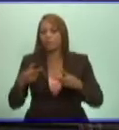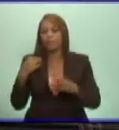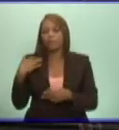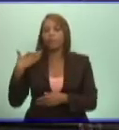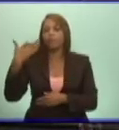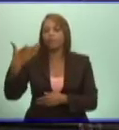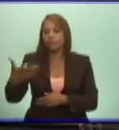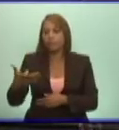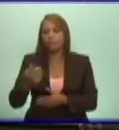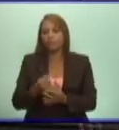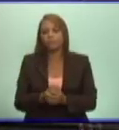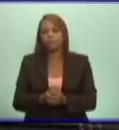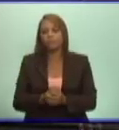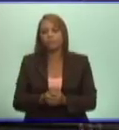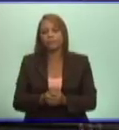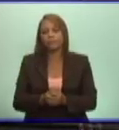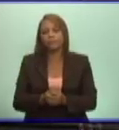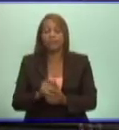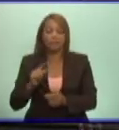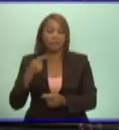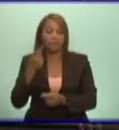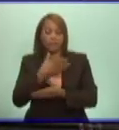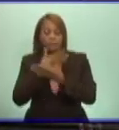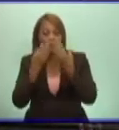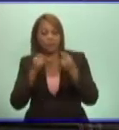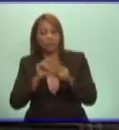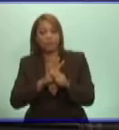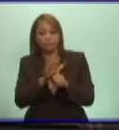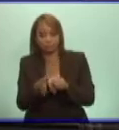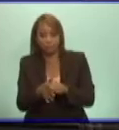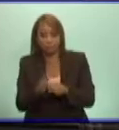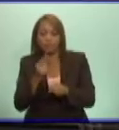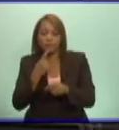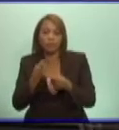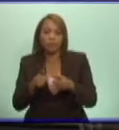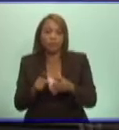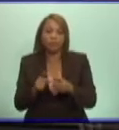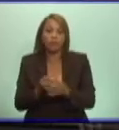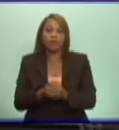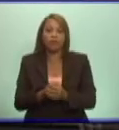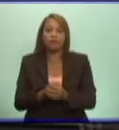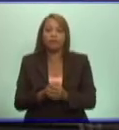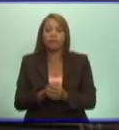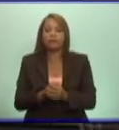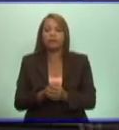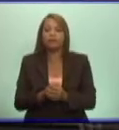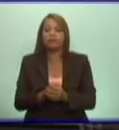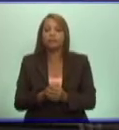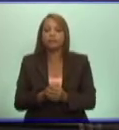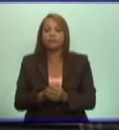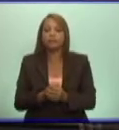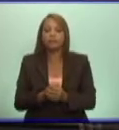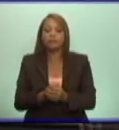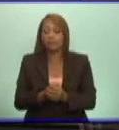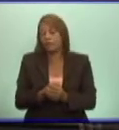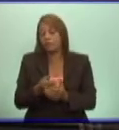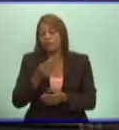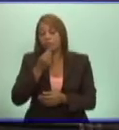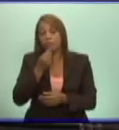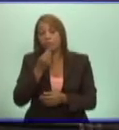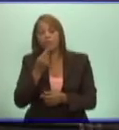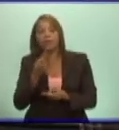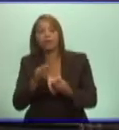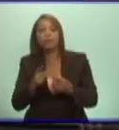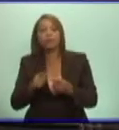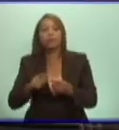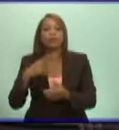allá de las circunstancias de la COVID, porque nos aglutina determinadas disciplinas que forman parte de la naturaleza y de la vida del propio